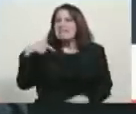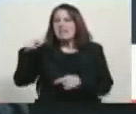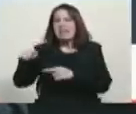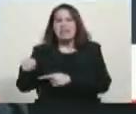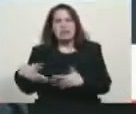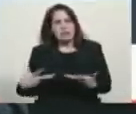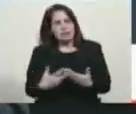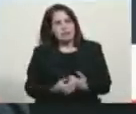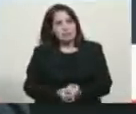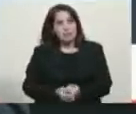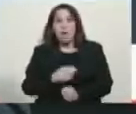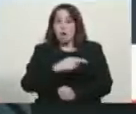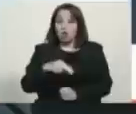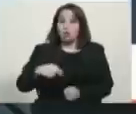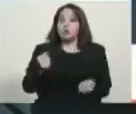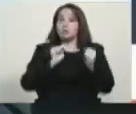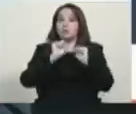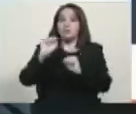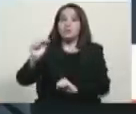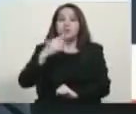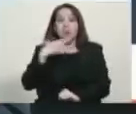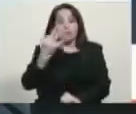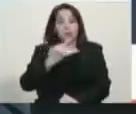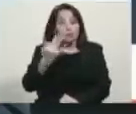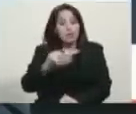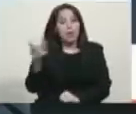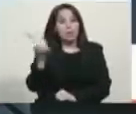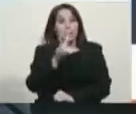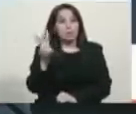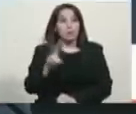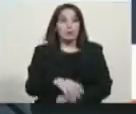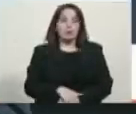Nosotros estamos defendiendo la verdad de Venezuela.